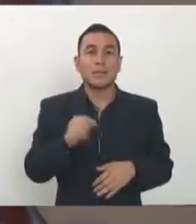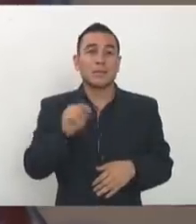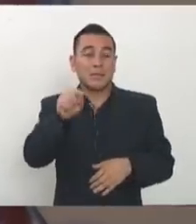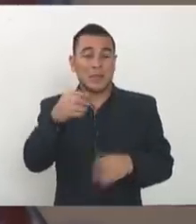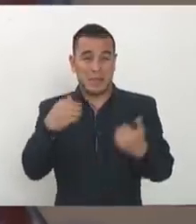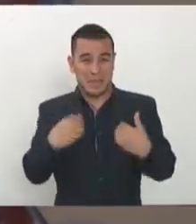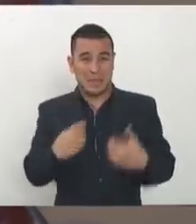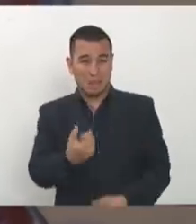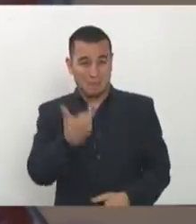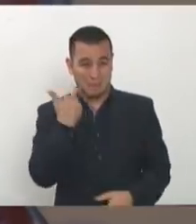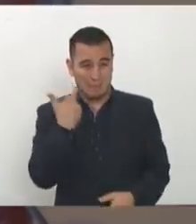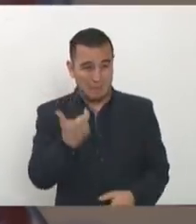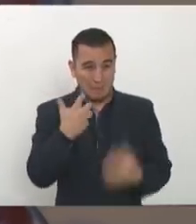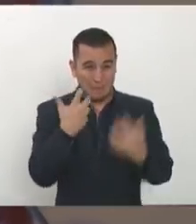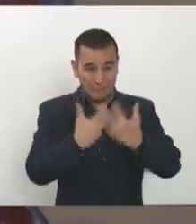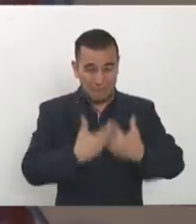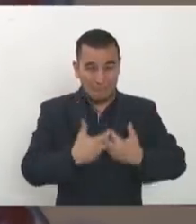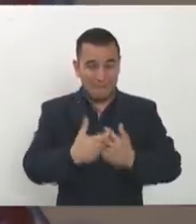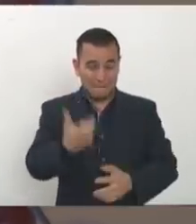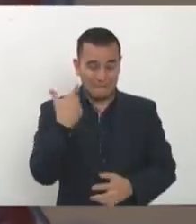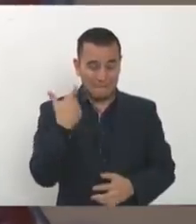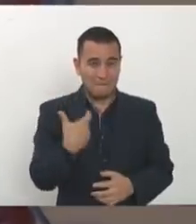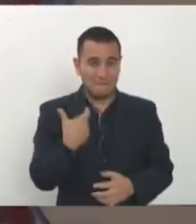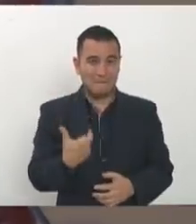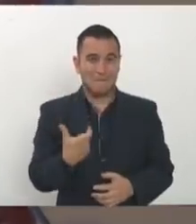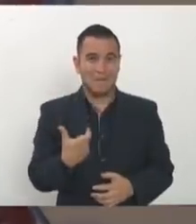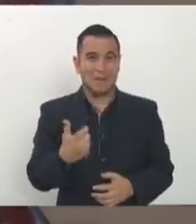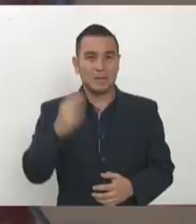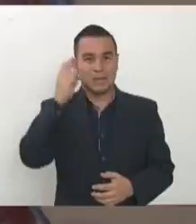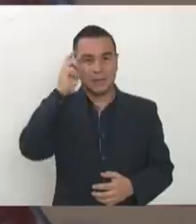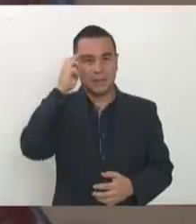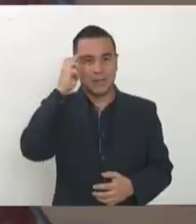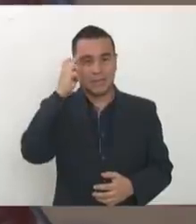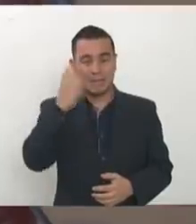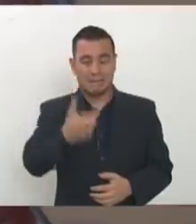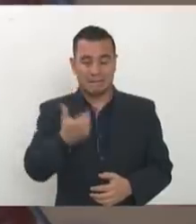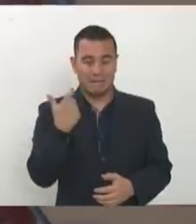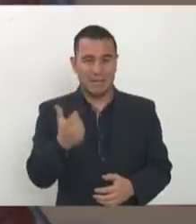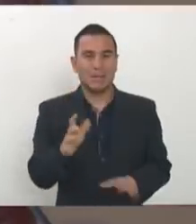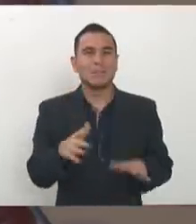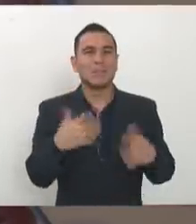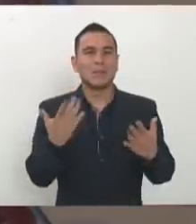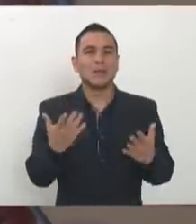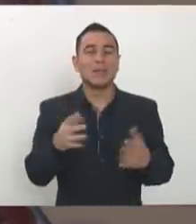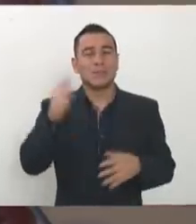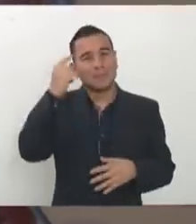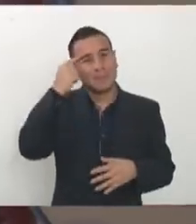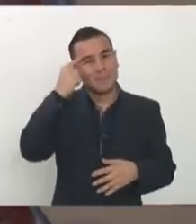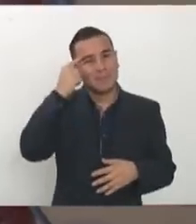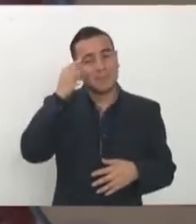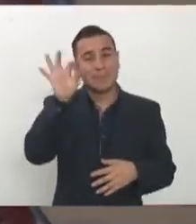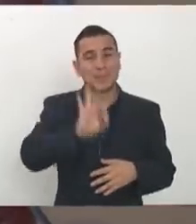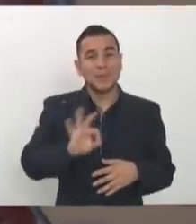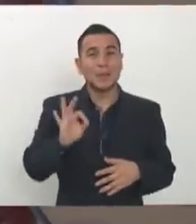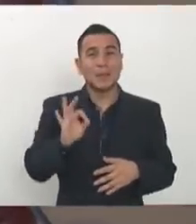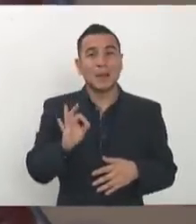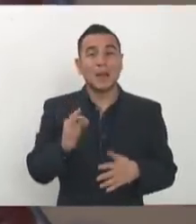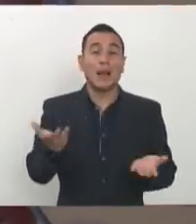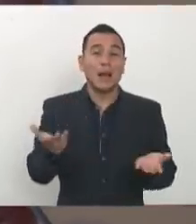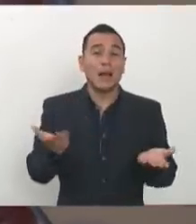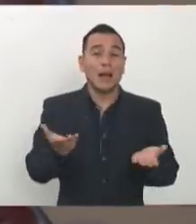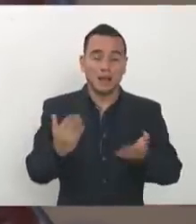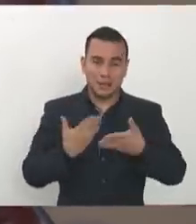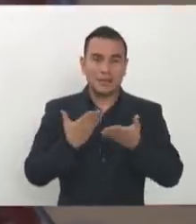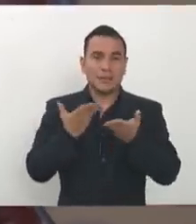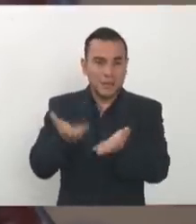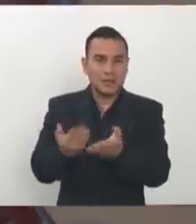10 vidas 20 vidas es decir no va a vivir suficiente para acabarse lo mejor piensa en vivir cuando usted necesita una cama